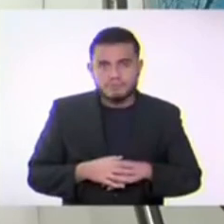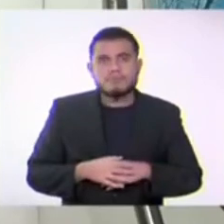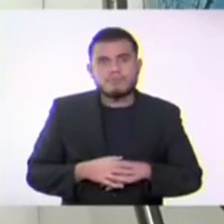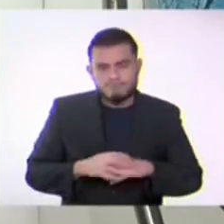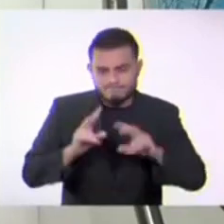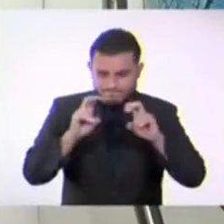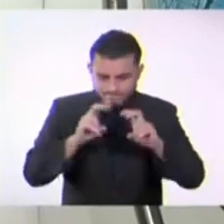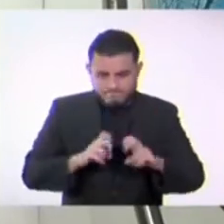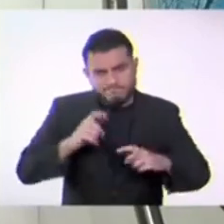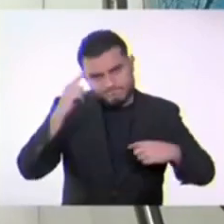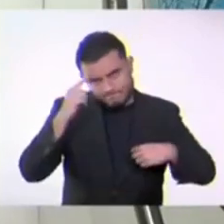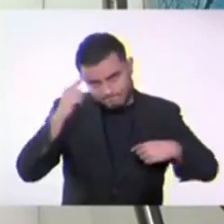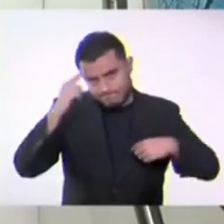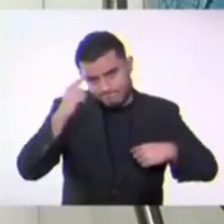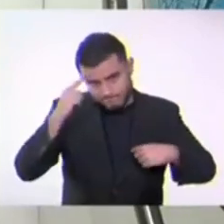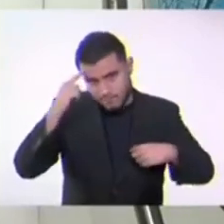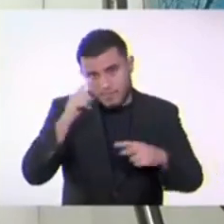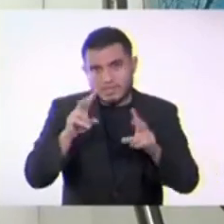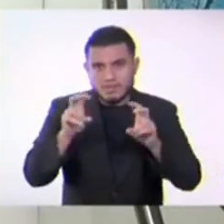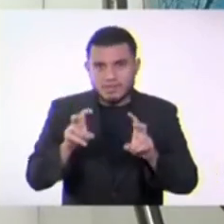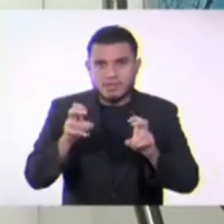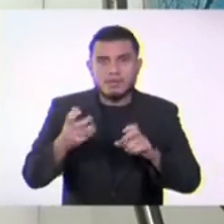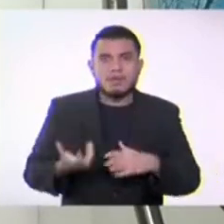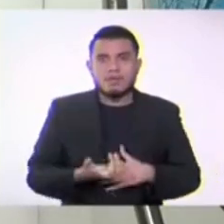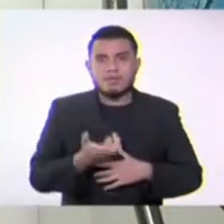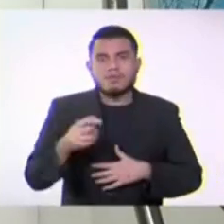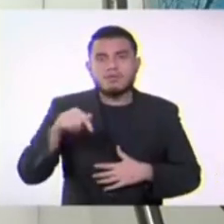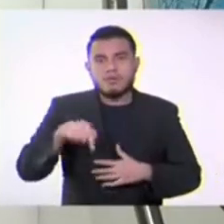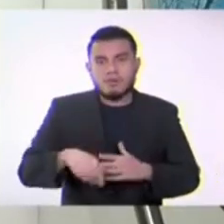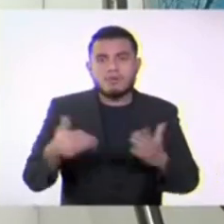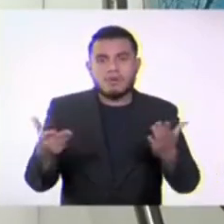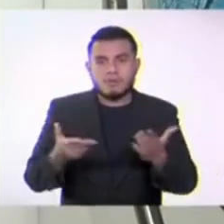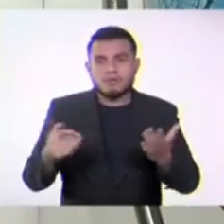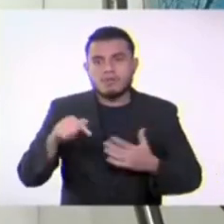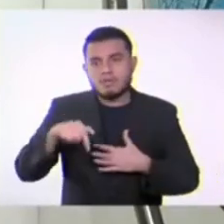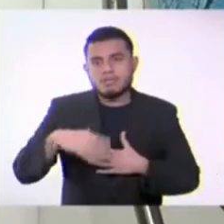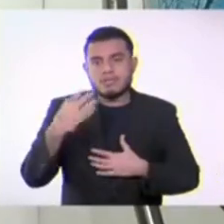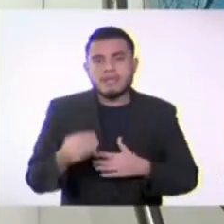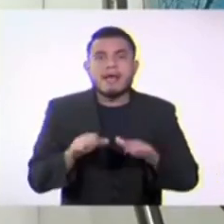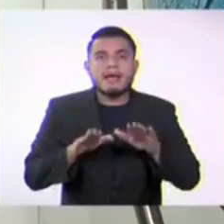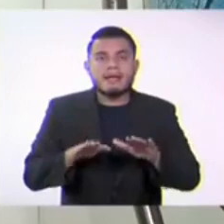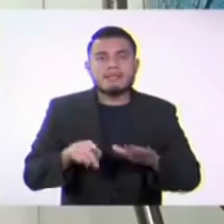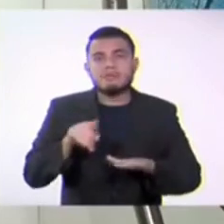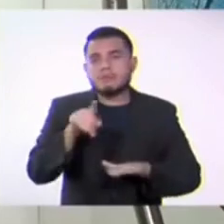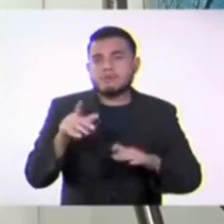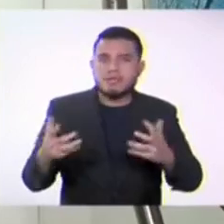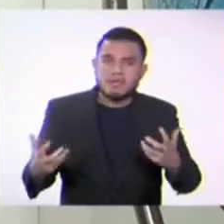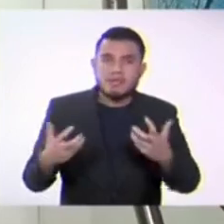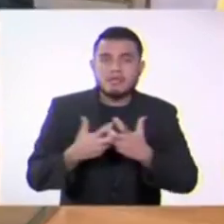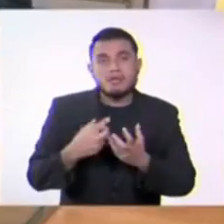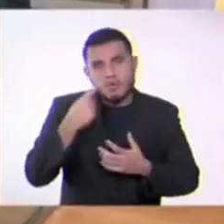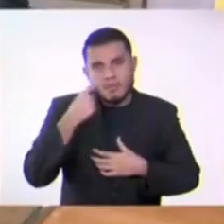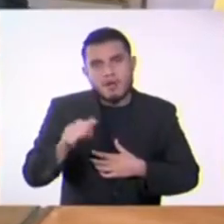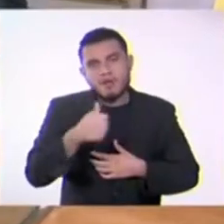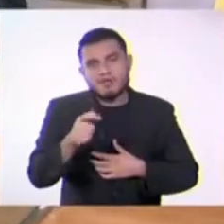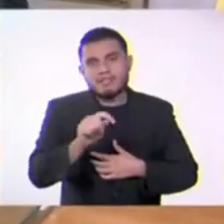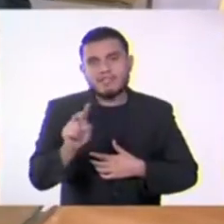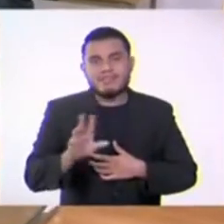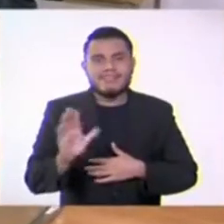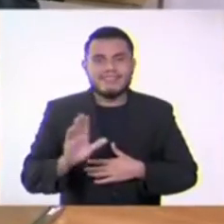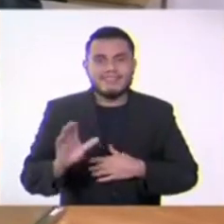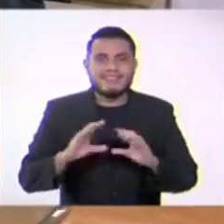partir del título y de la temática que nosotros hemos abordado en este día. Gracias por habernos acompañado, nos vemos a la próxima.